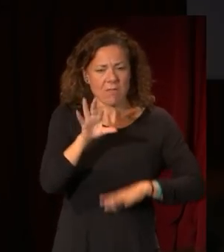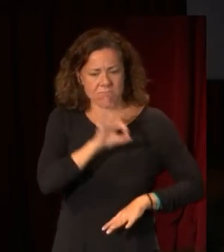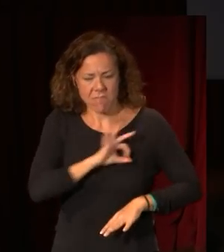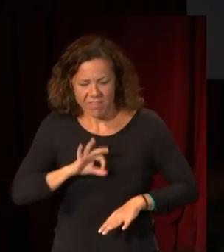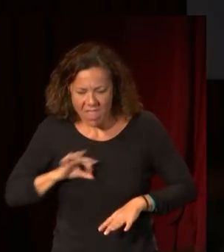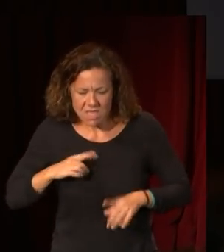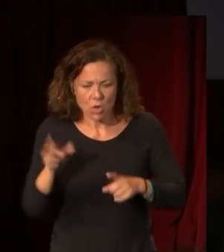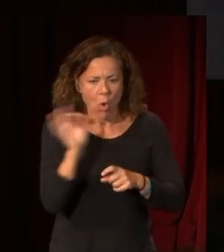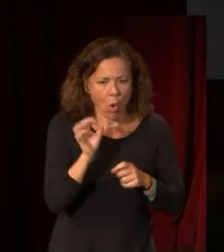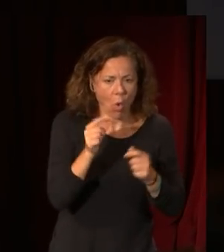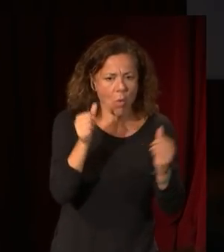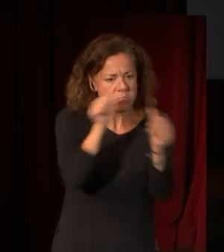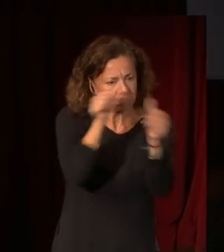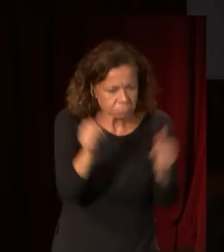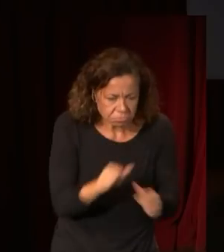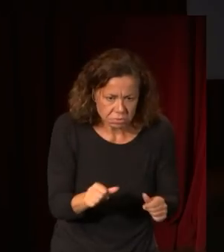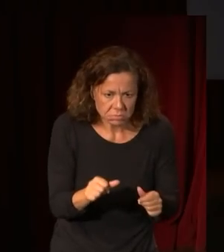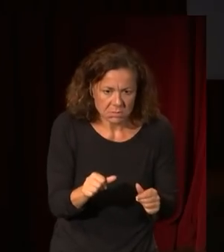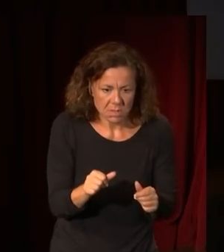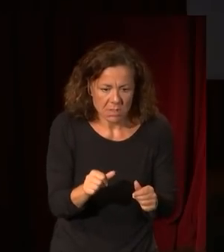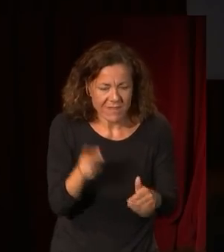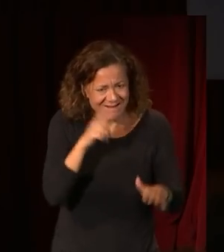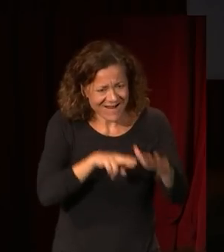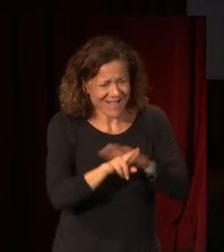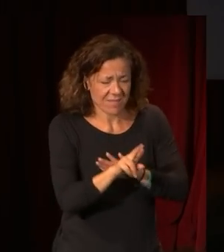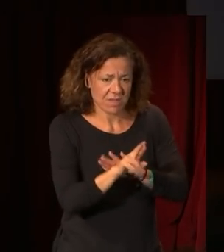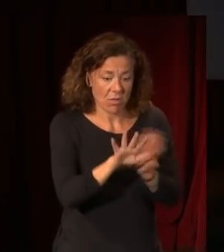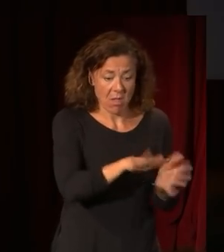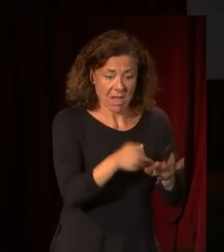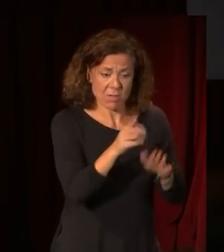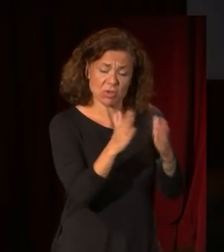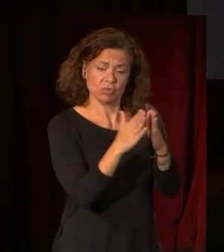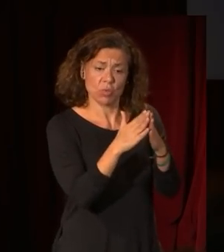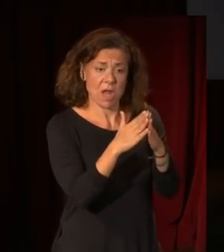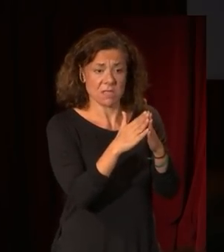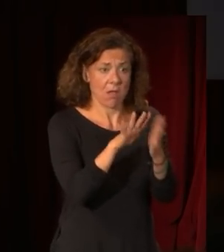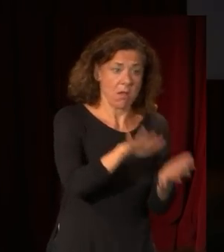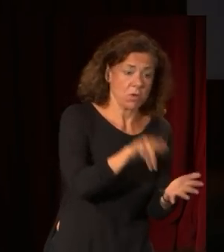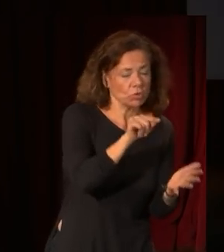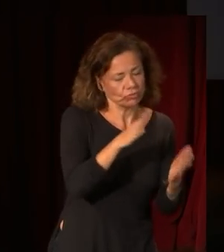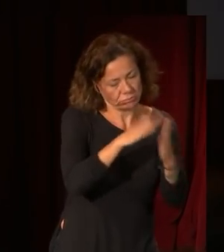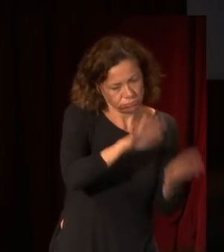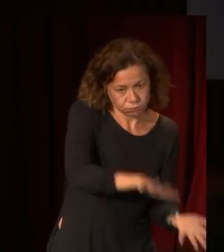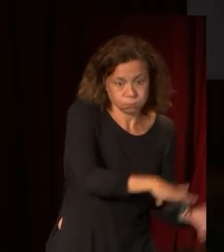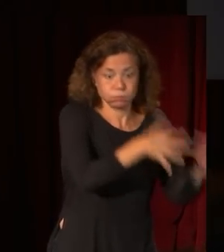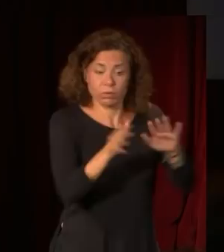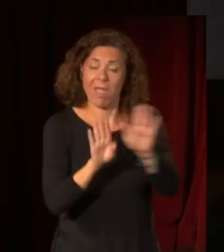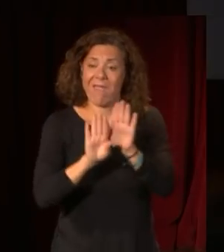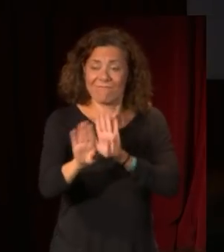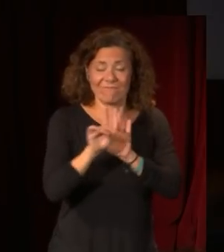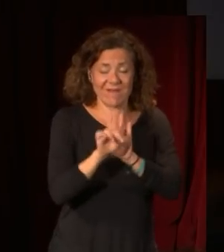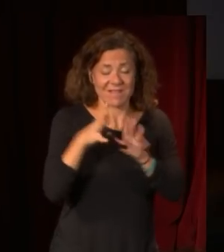esculturas antiguas y renacentistas convierte su casa en un pequeño en su mansión delante mismo de la catedral de barcelona